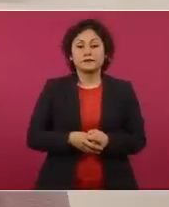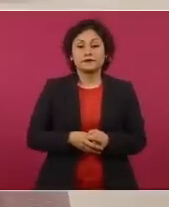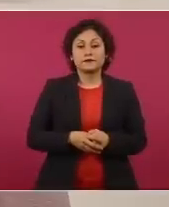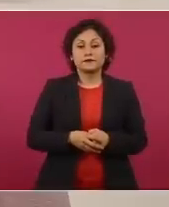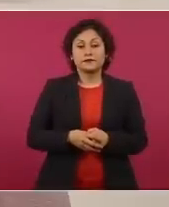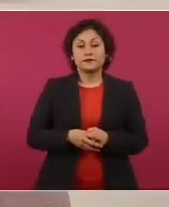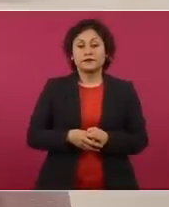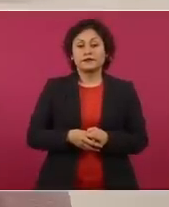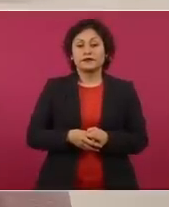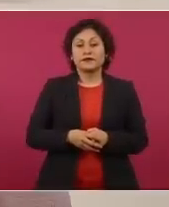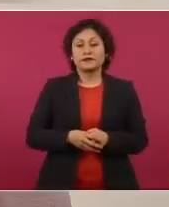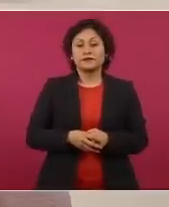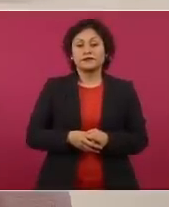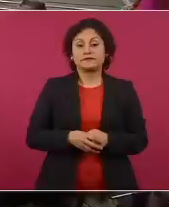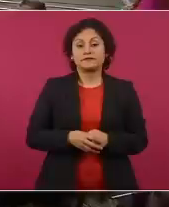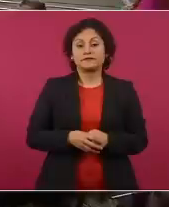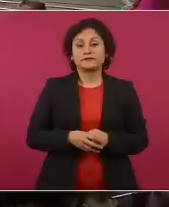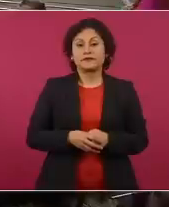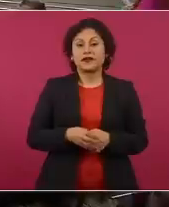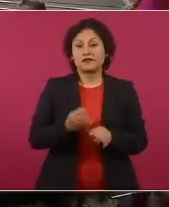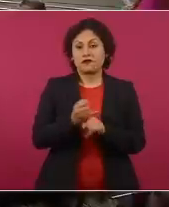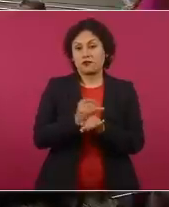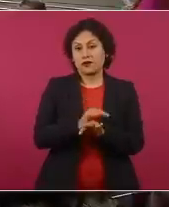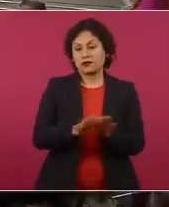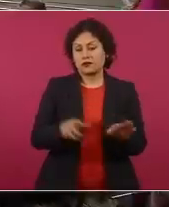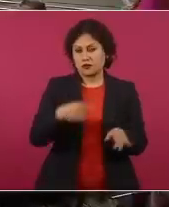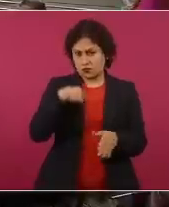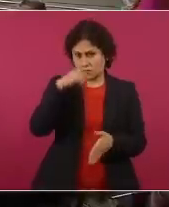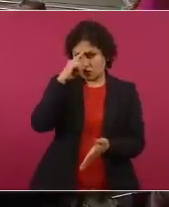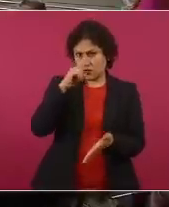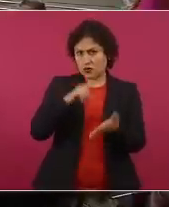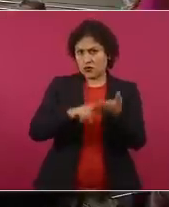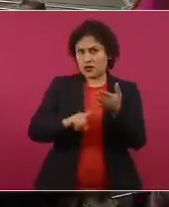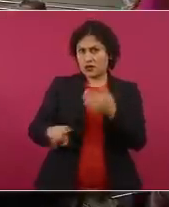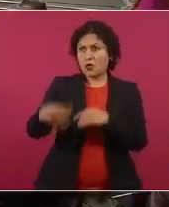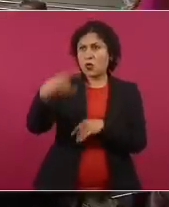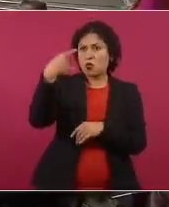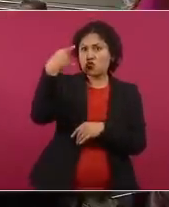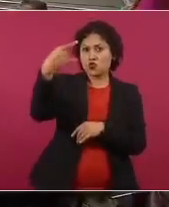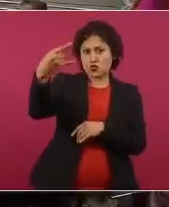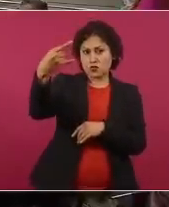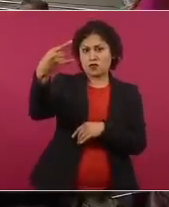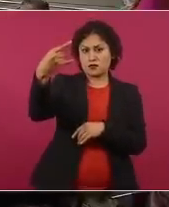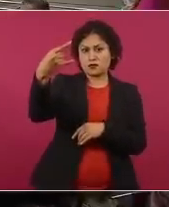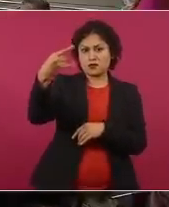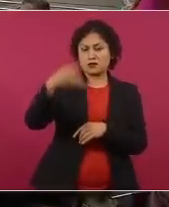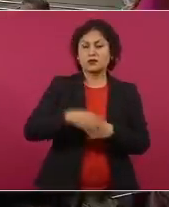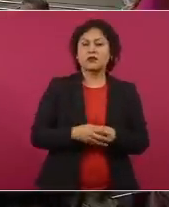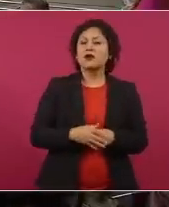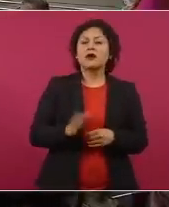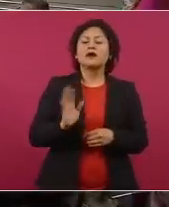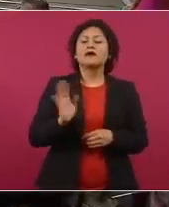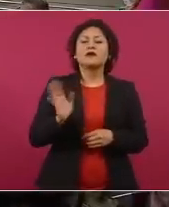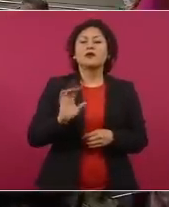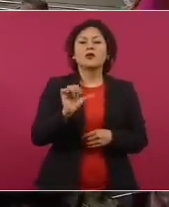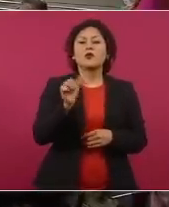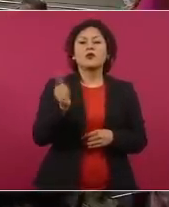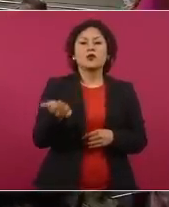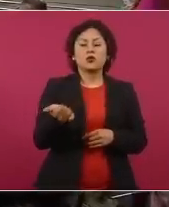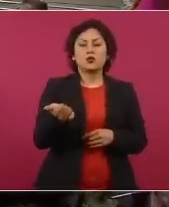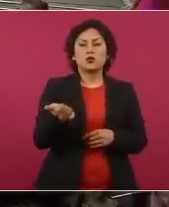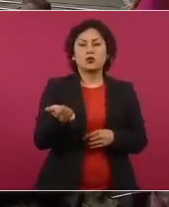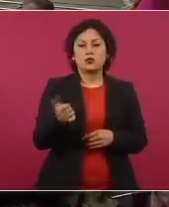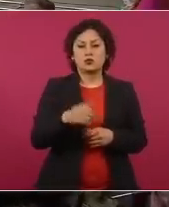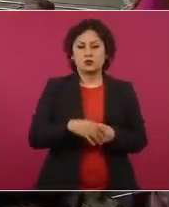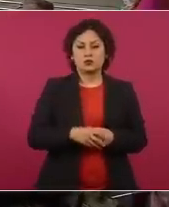información, yo creo que hasta el cuadrito este me lo mandaron. No, este no. El otro.